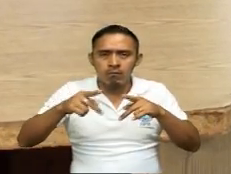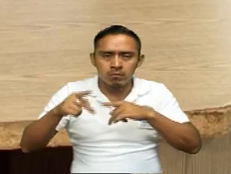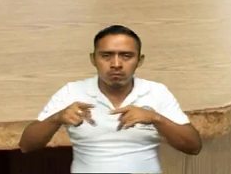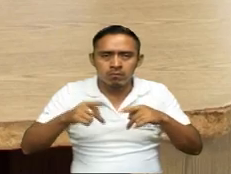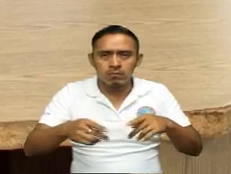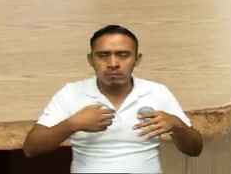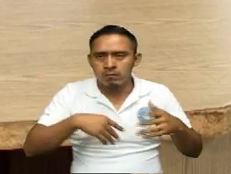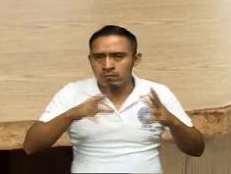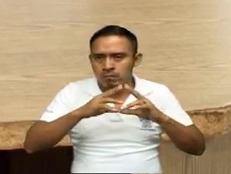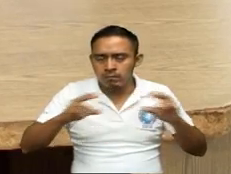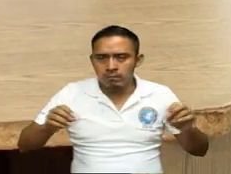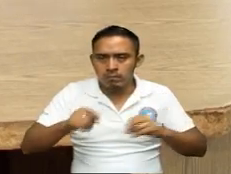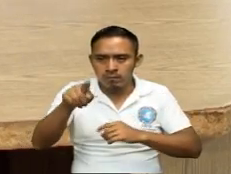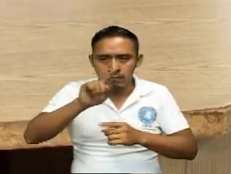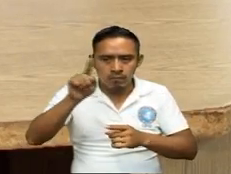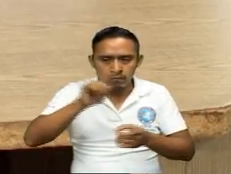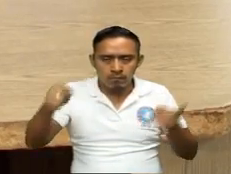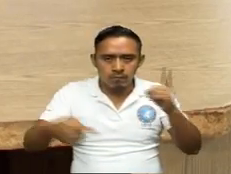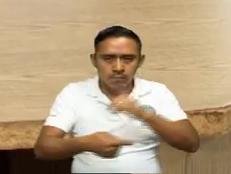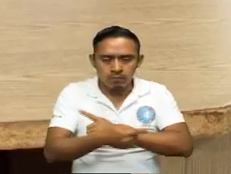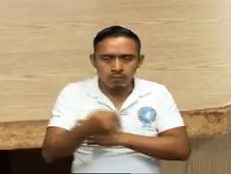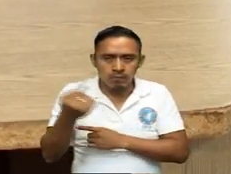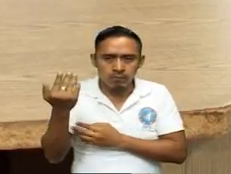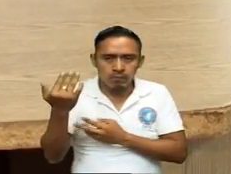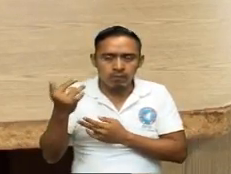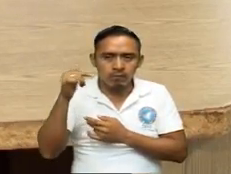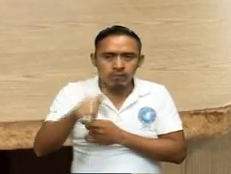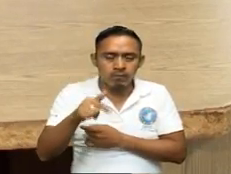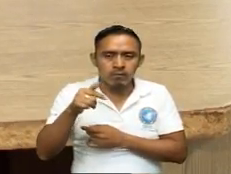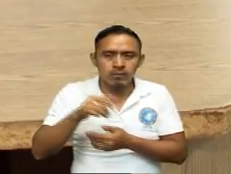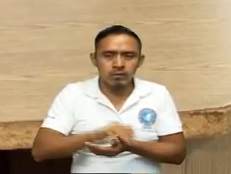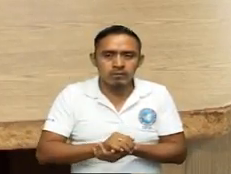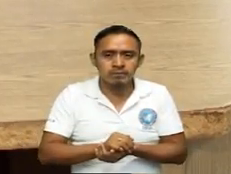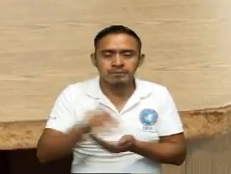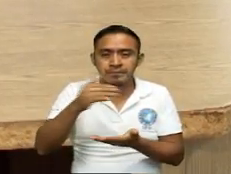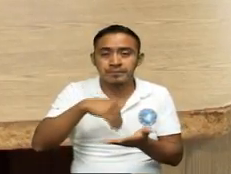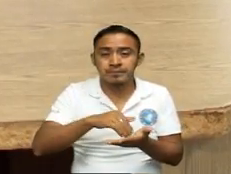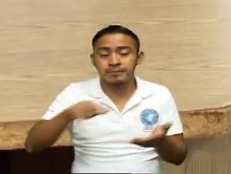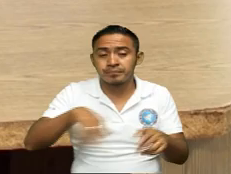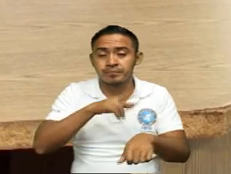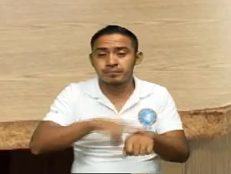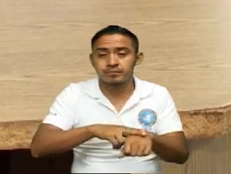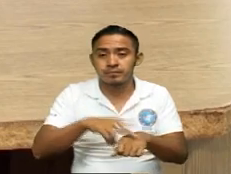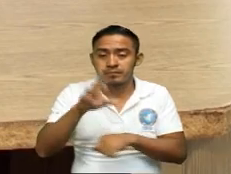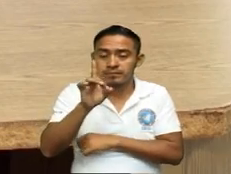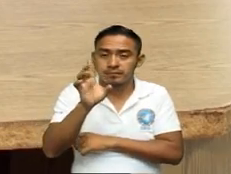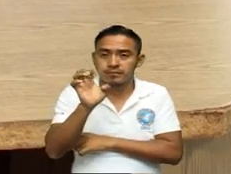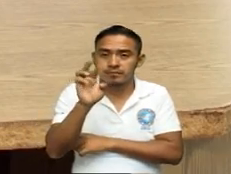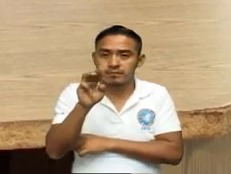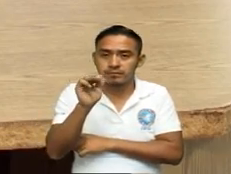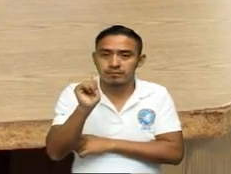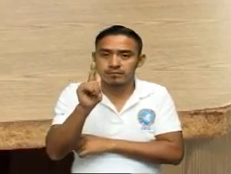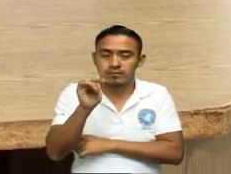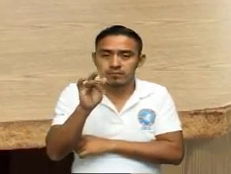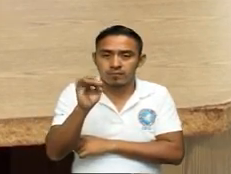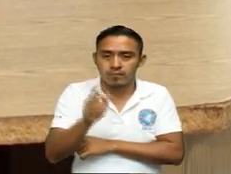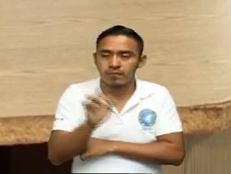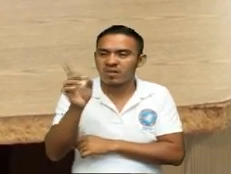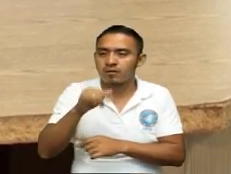nuestro país. Usted no le cambie de canal, amigos televidentes, que estamos desde el Centro Nacional de Dermatología, ubicado en el barrio Monseñor